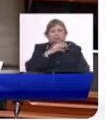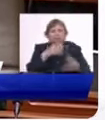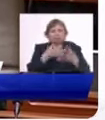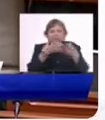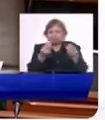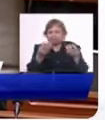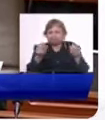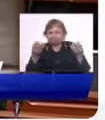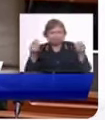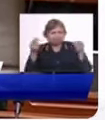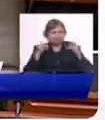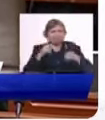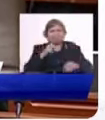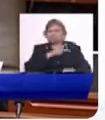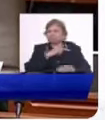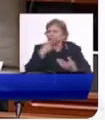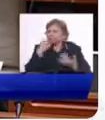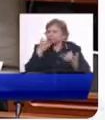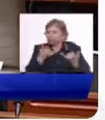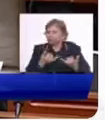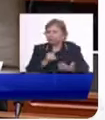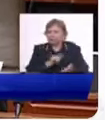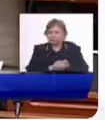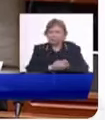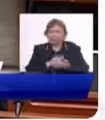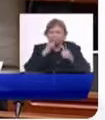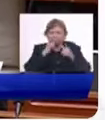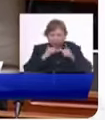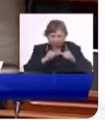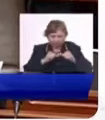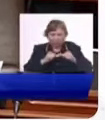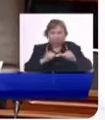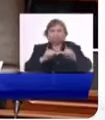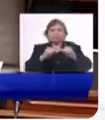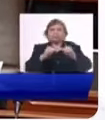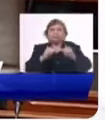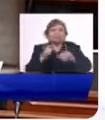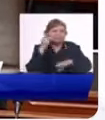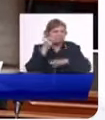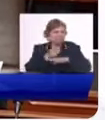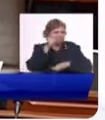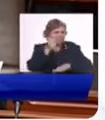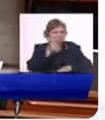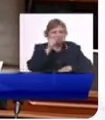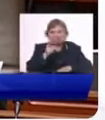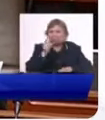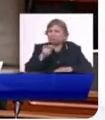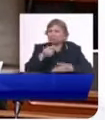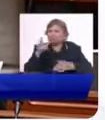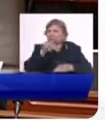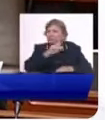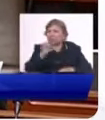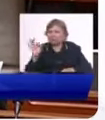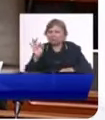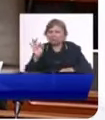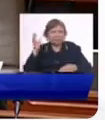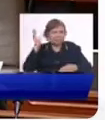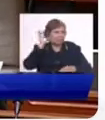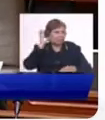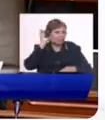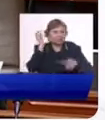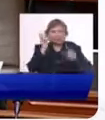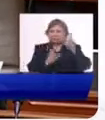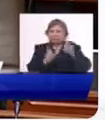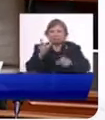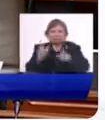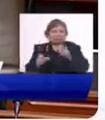mayoritaria. Ahora siguen con su dictadura, sin escuchar al pueblo. No